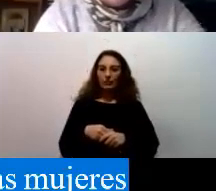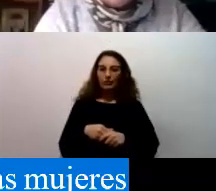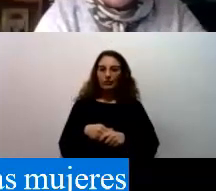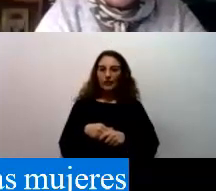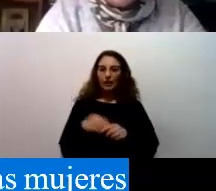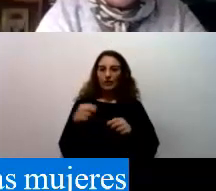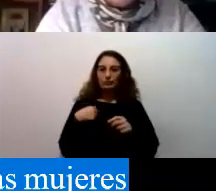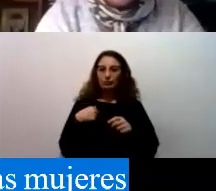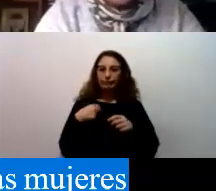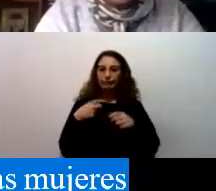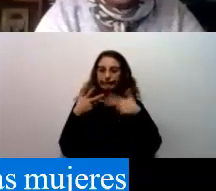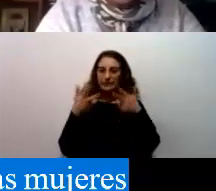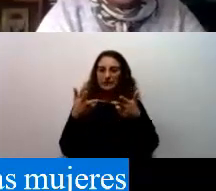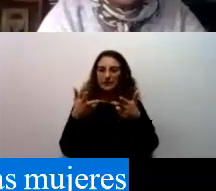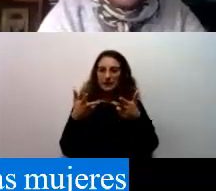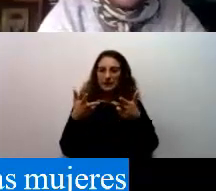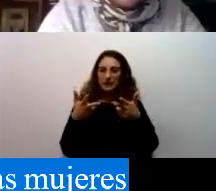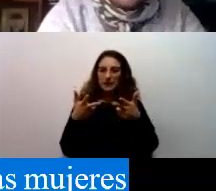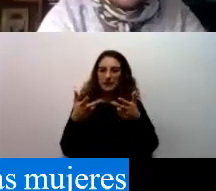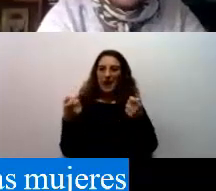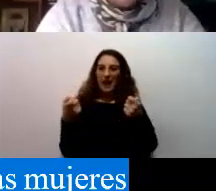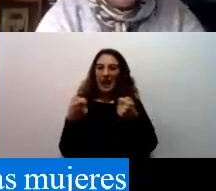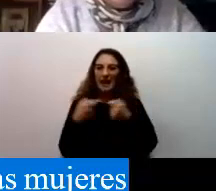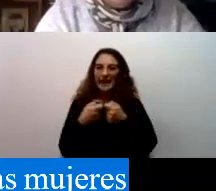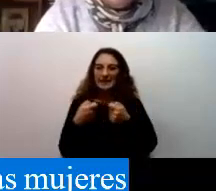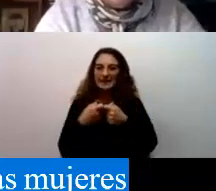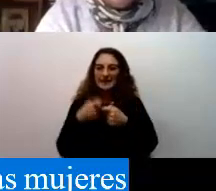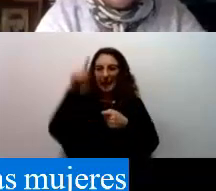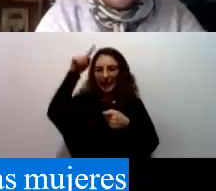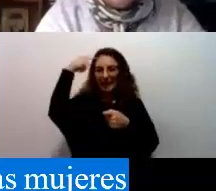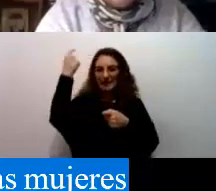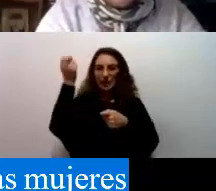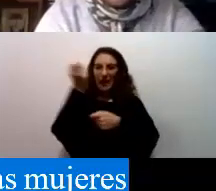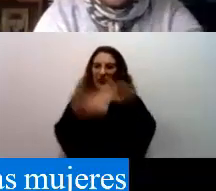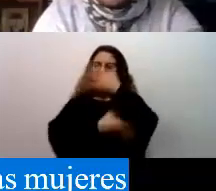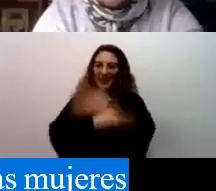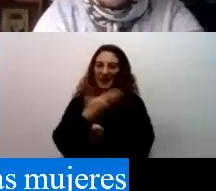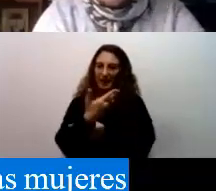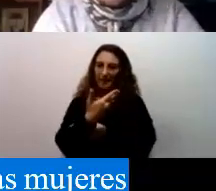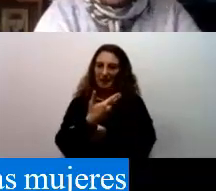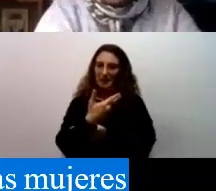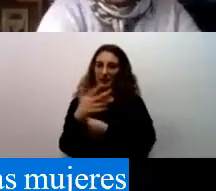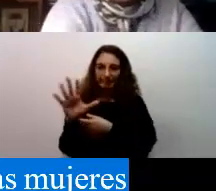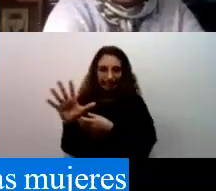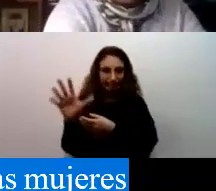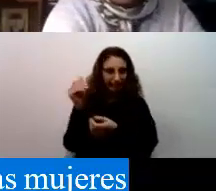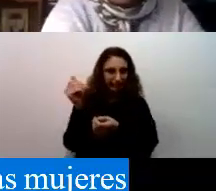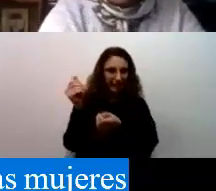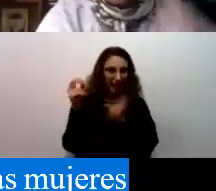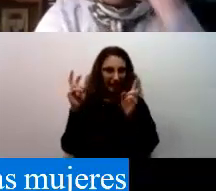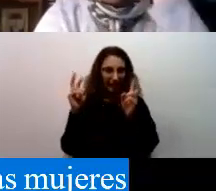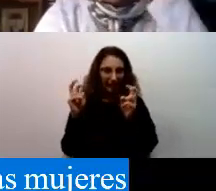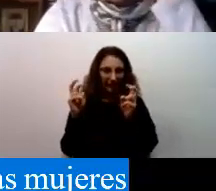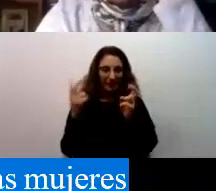Referirme a la Agencia Nacional de Discapacidad que tomó el tema este, pero también me